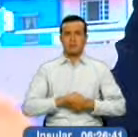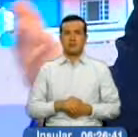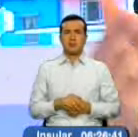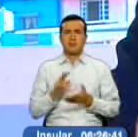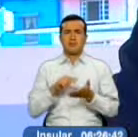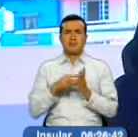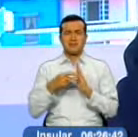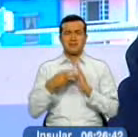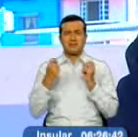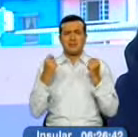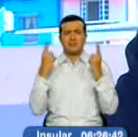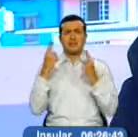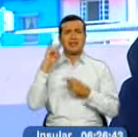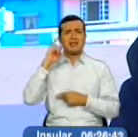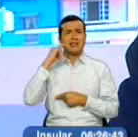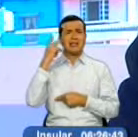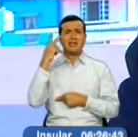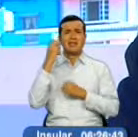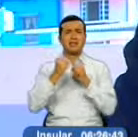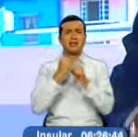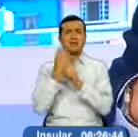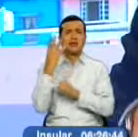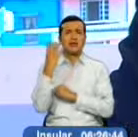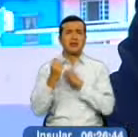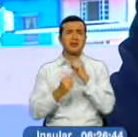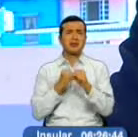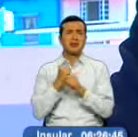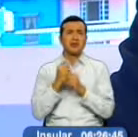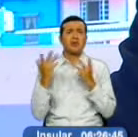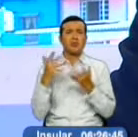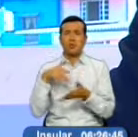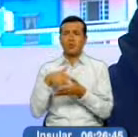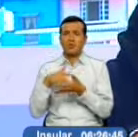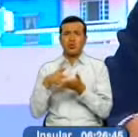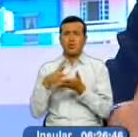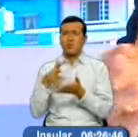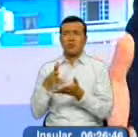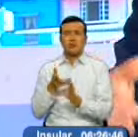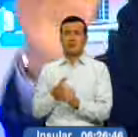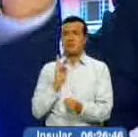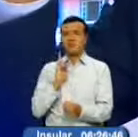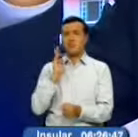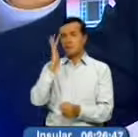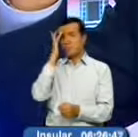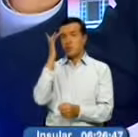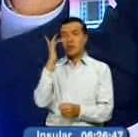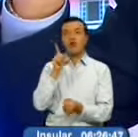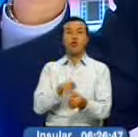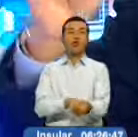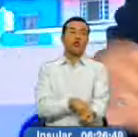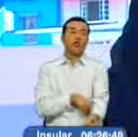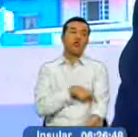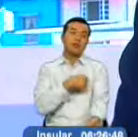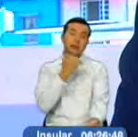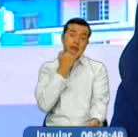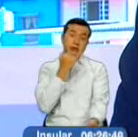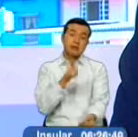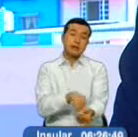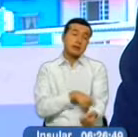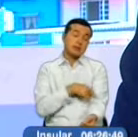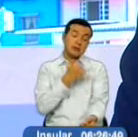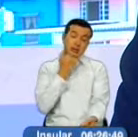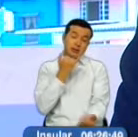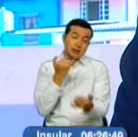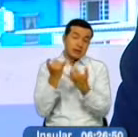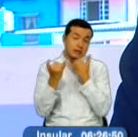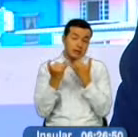decir, imagínate una niña de 13 y 14 años que tiene que dejar los estudios por una tradición que no debe ser una tradición, sino